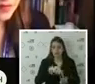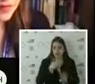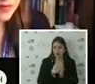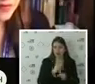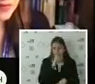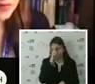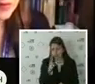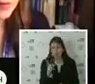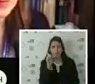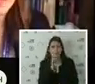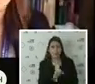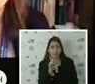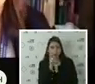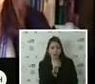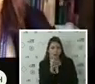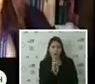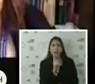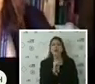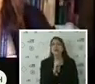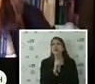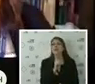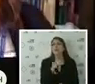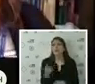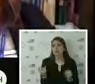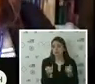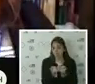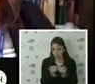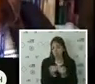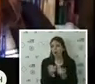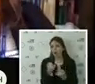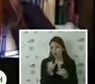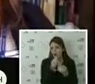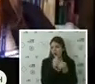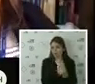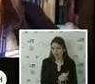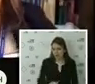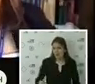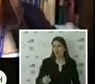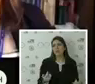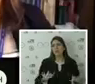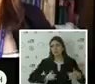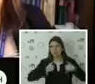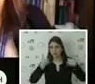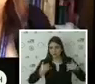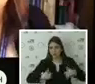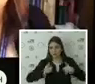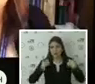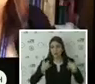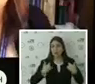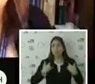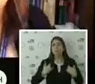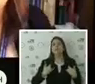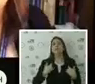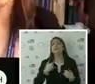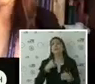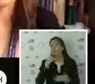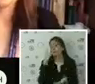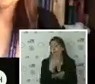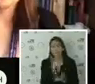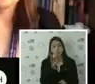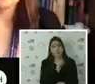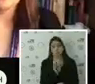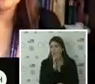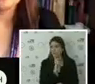también se traslada hasta un daño a la niñez y a la juventud. Y no solamente está acotado a las mujeres.